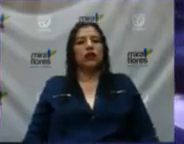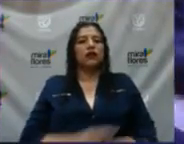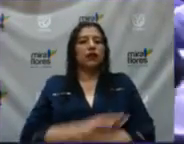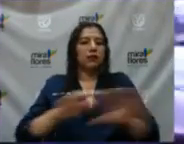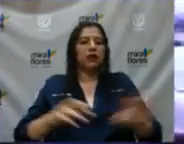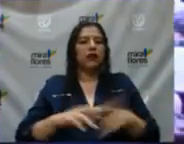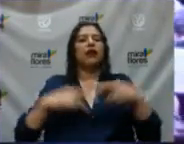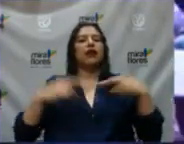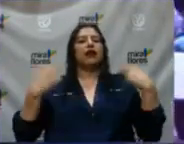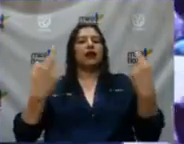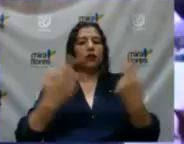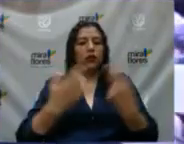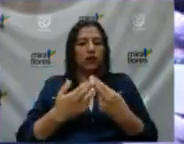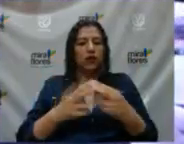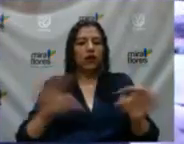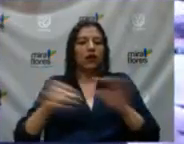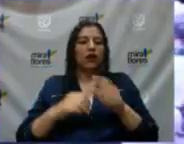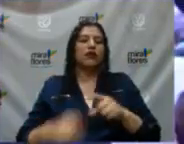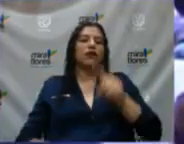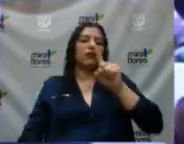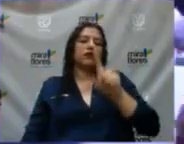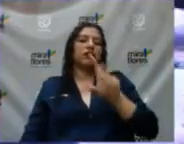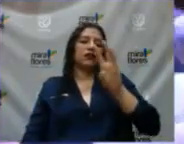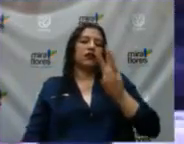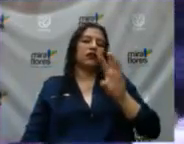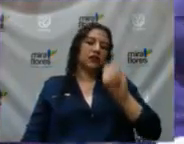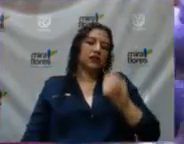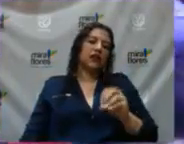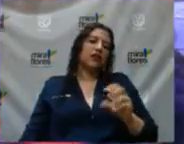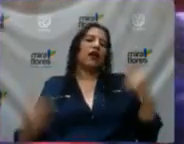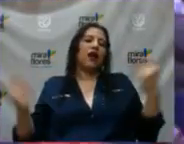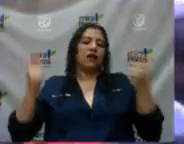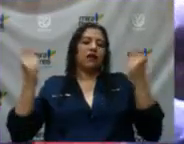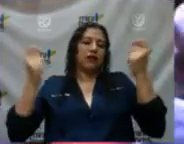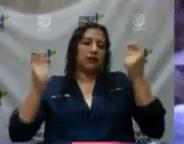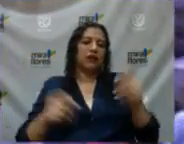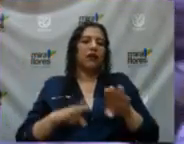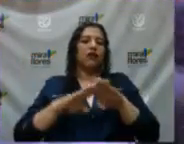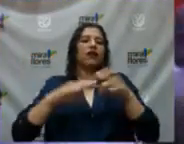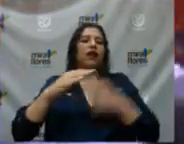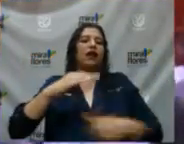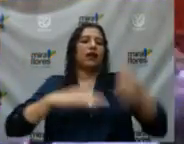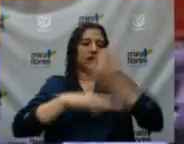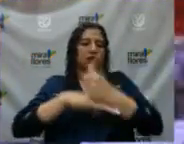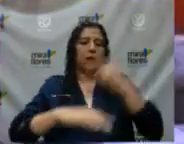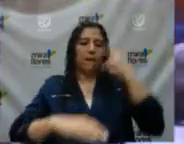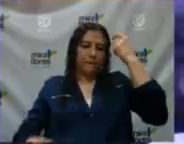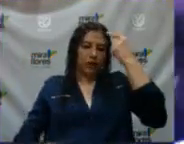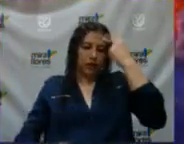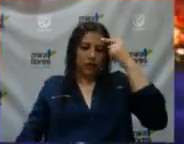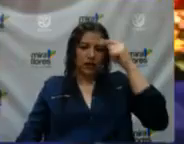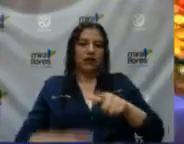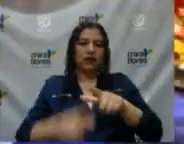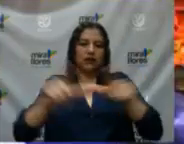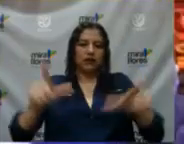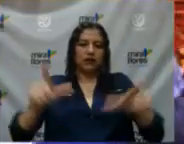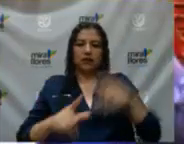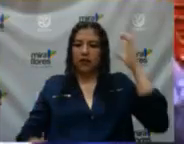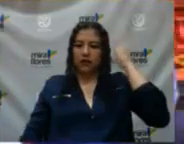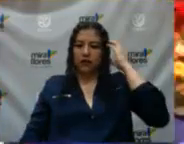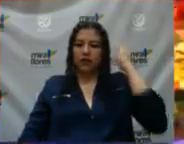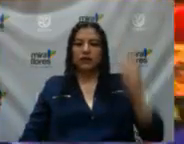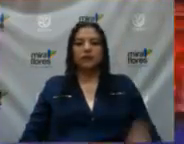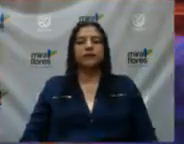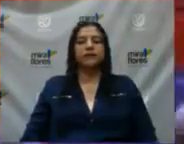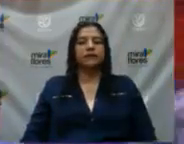sesión solemne realizada por el 160º aniversario de la creación política del distrito de